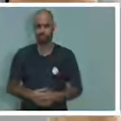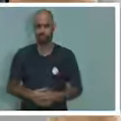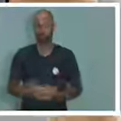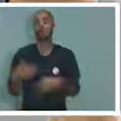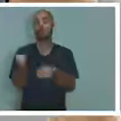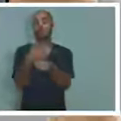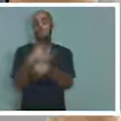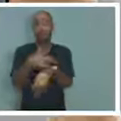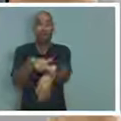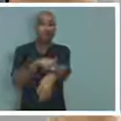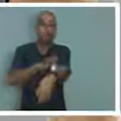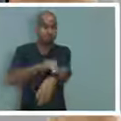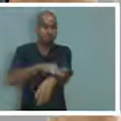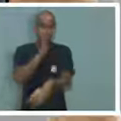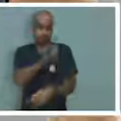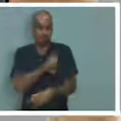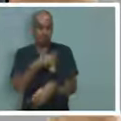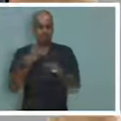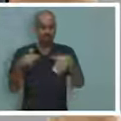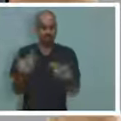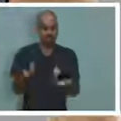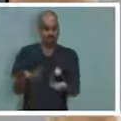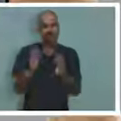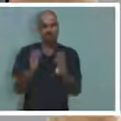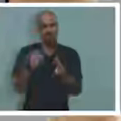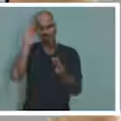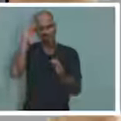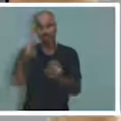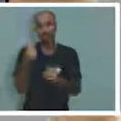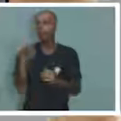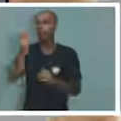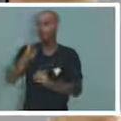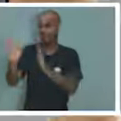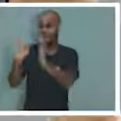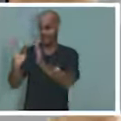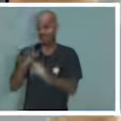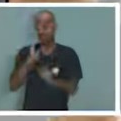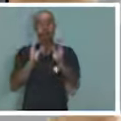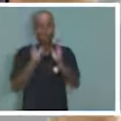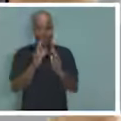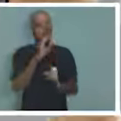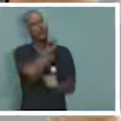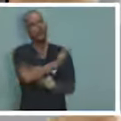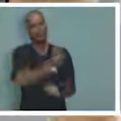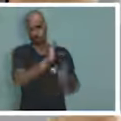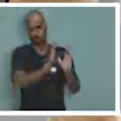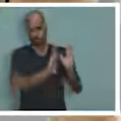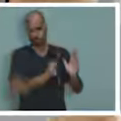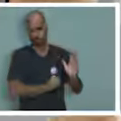estructura piramidal distribuida en el occidente, centro y oriente del país.